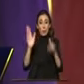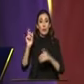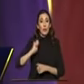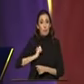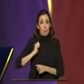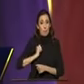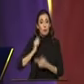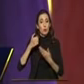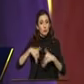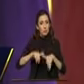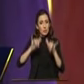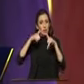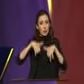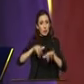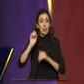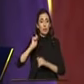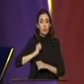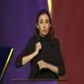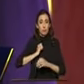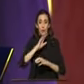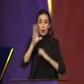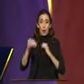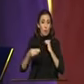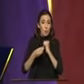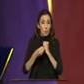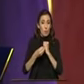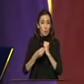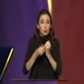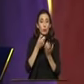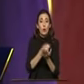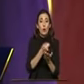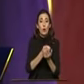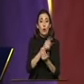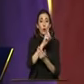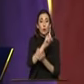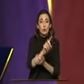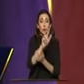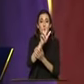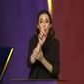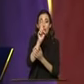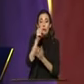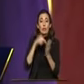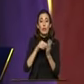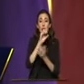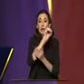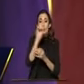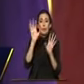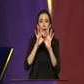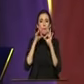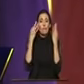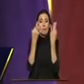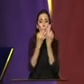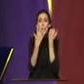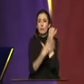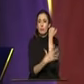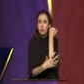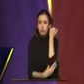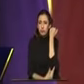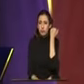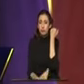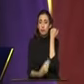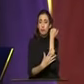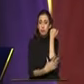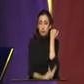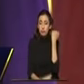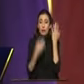seguiremos fortaleciendo con el aporte al consumo mínimo de 131.000 familias en pobreza y pobreza extrema, con lo